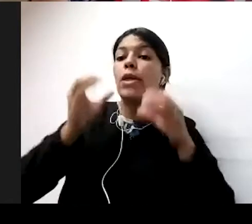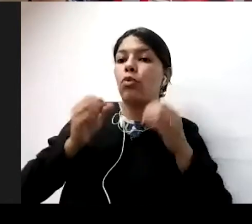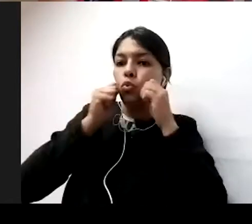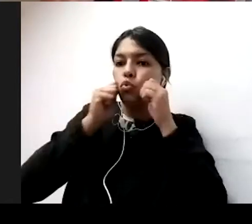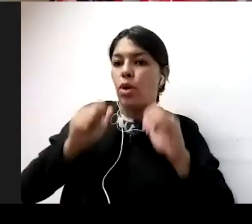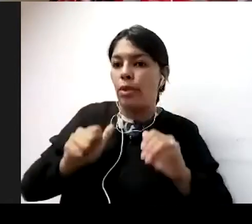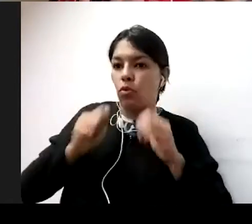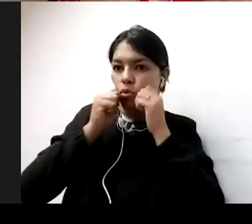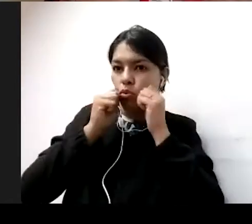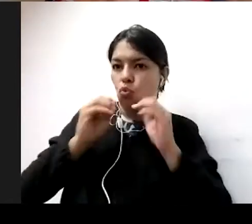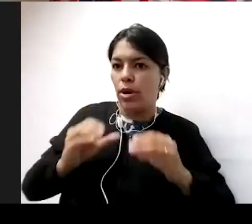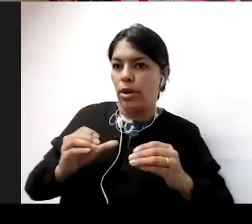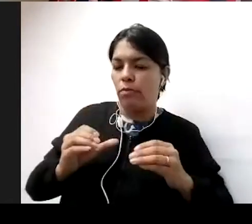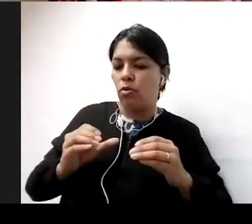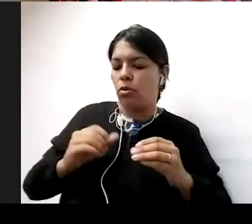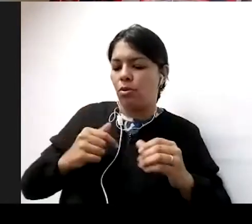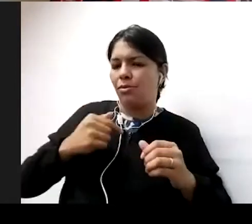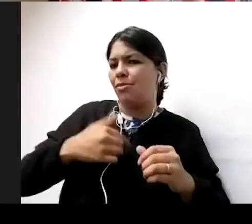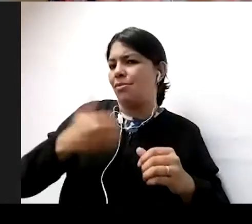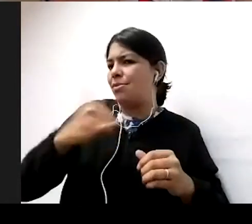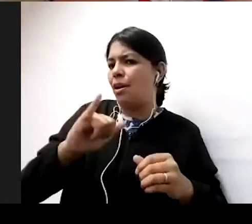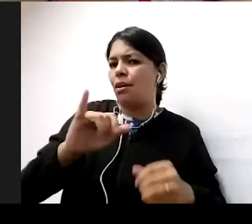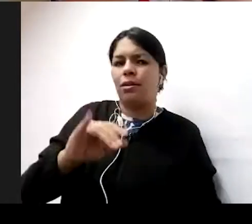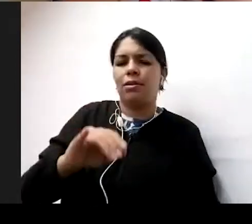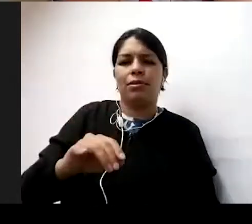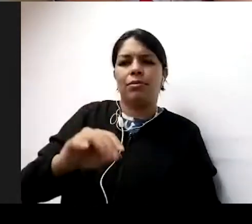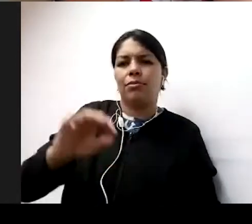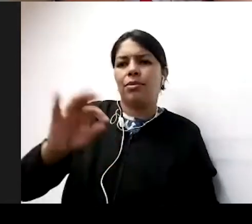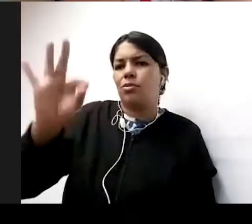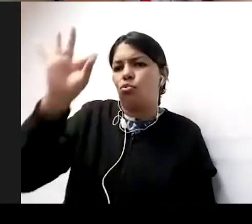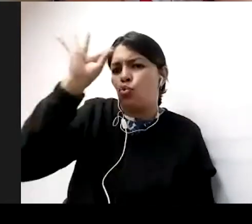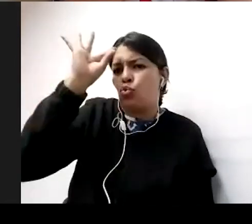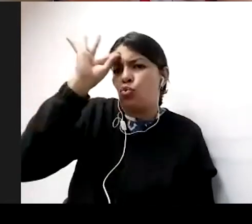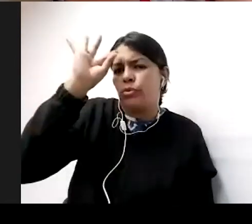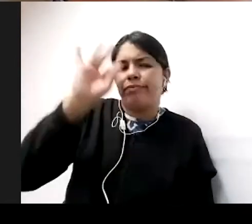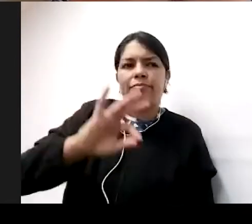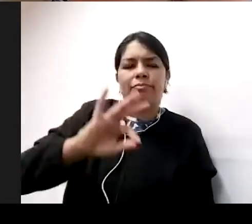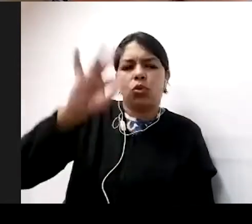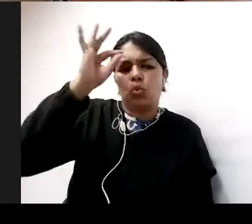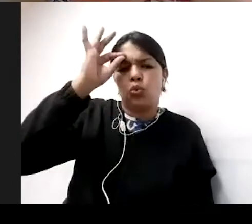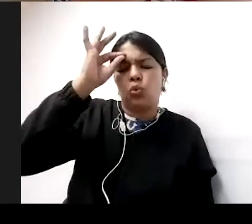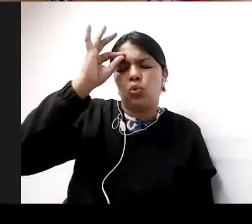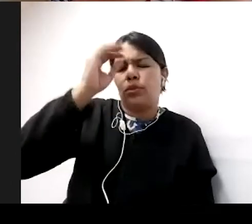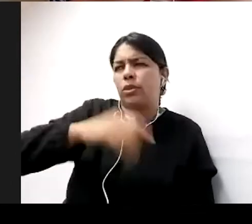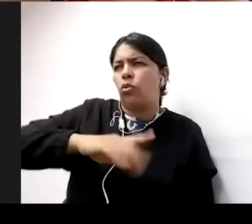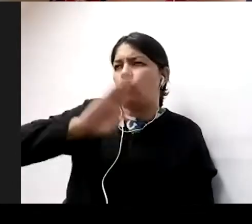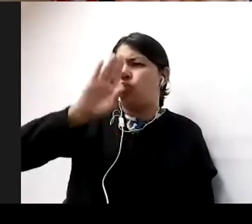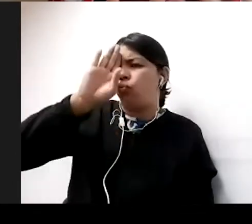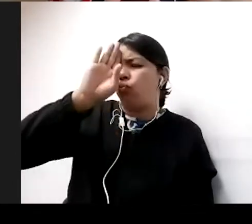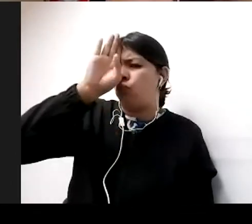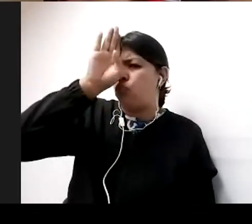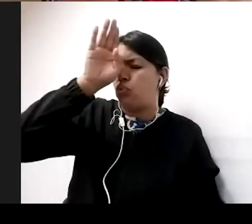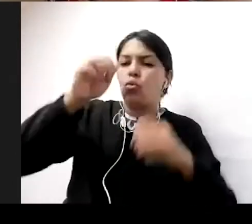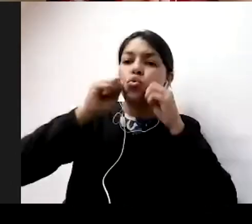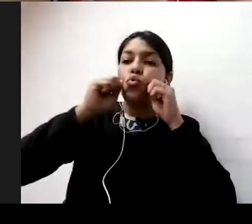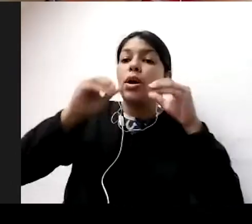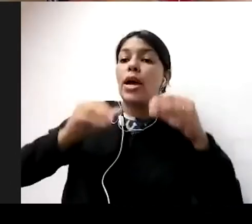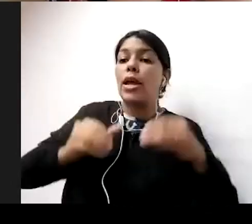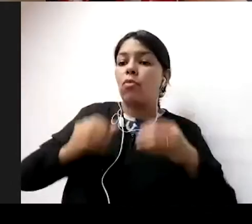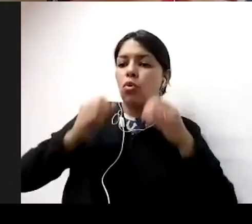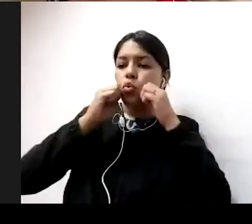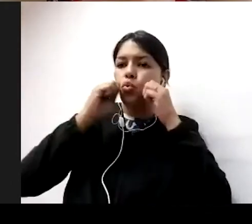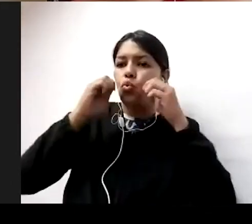se acostumbra a la presencia de esa sustancia dentro de él y esto hace que se vuelva necesario que la persona